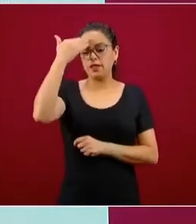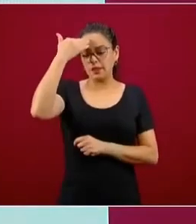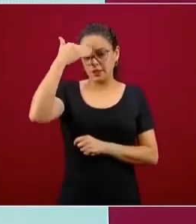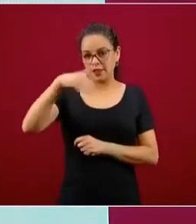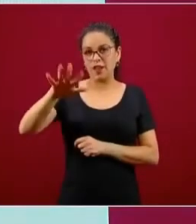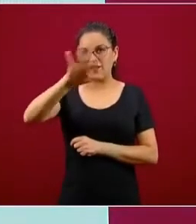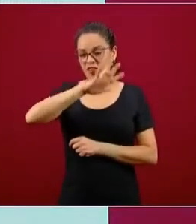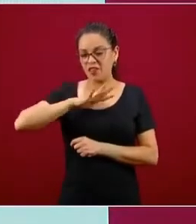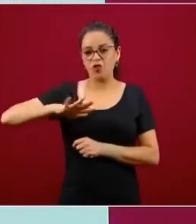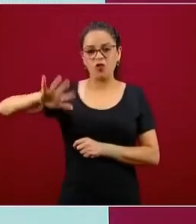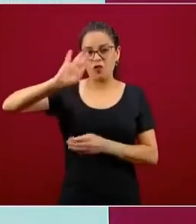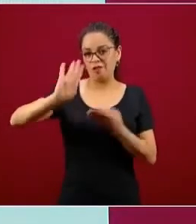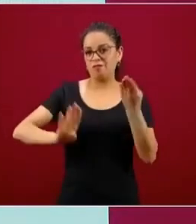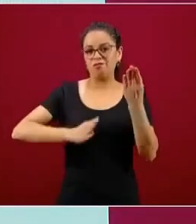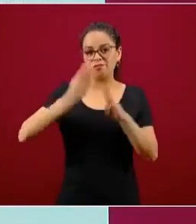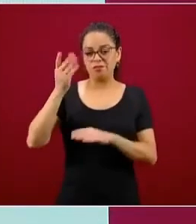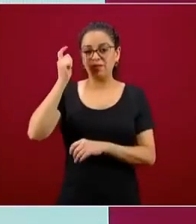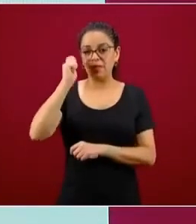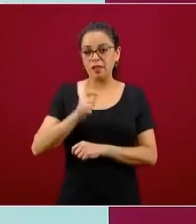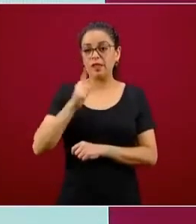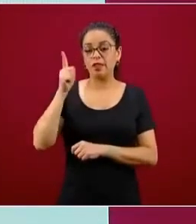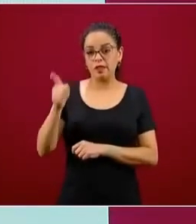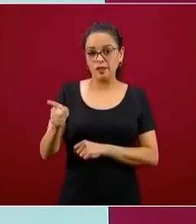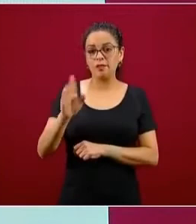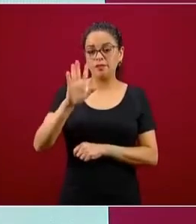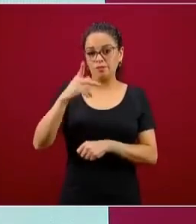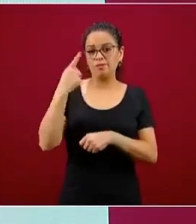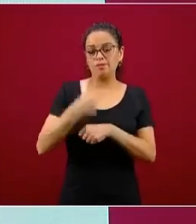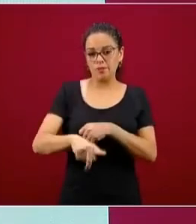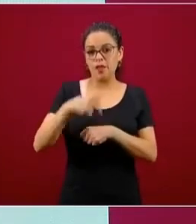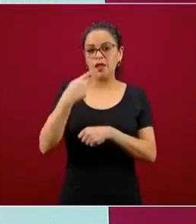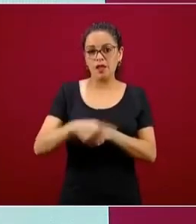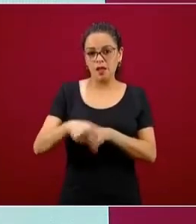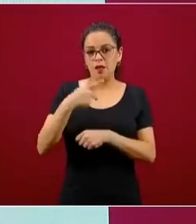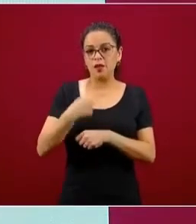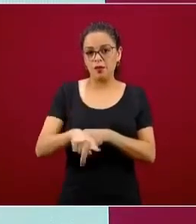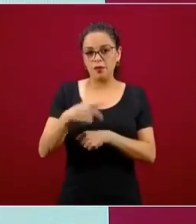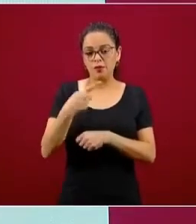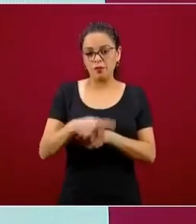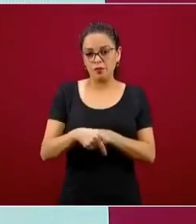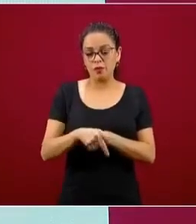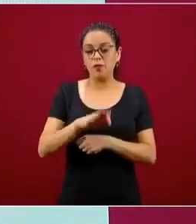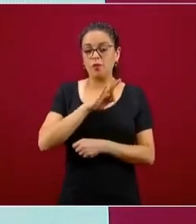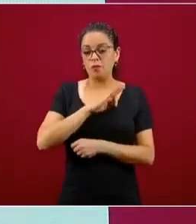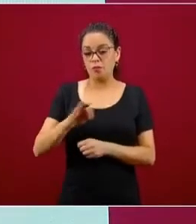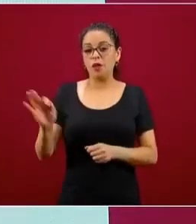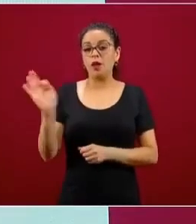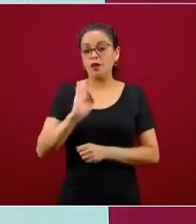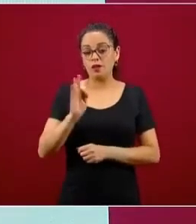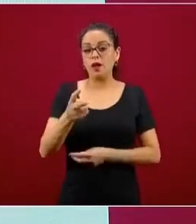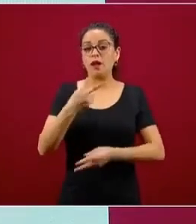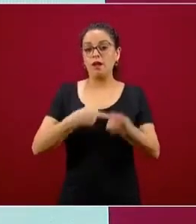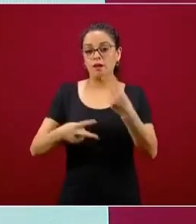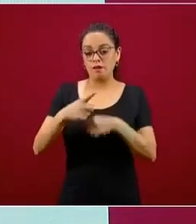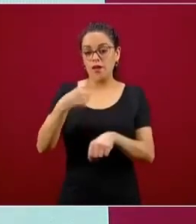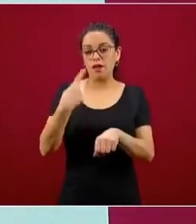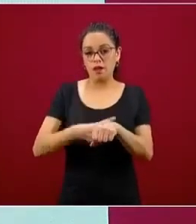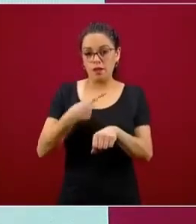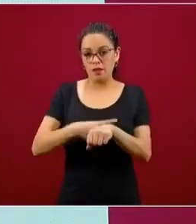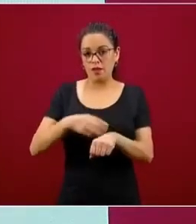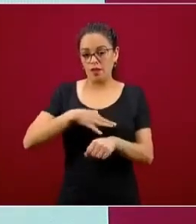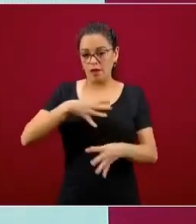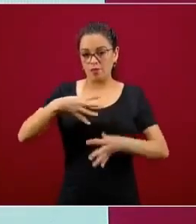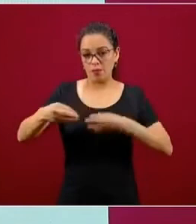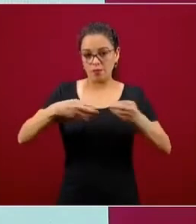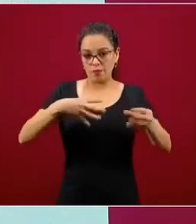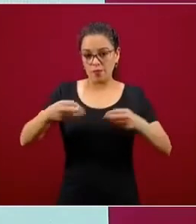como de agentes biológicos peligrosos, causantes de enfermedad. Siempre que vean esto, habla